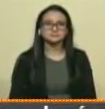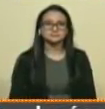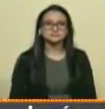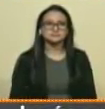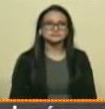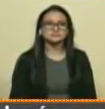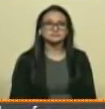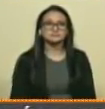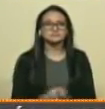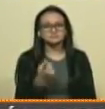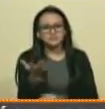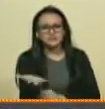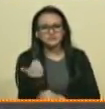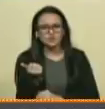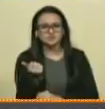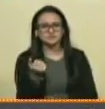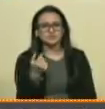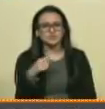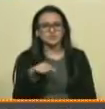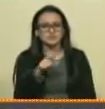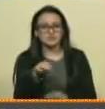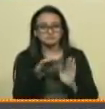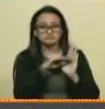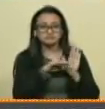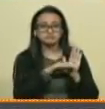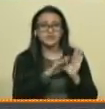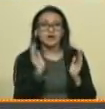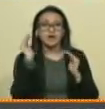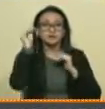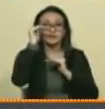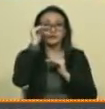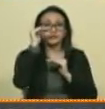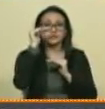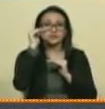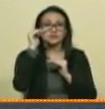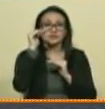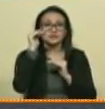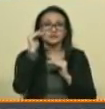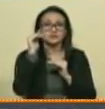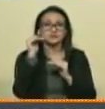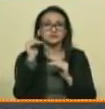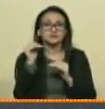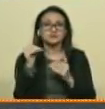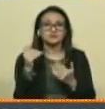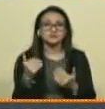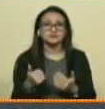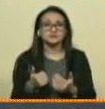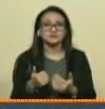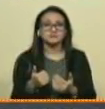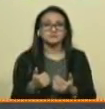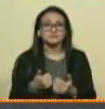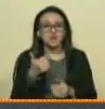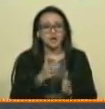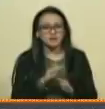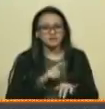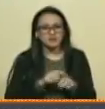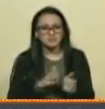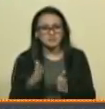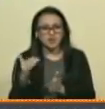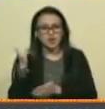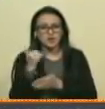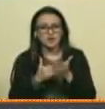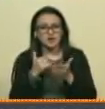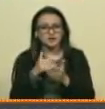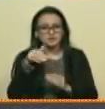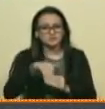esas solicitudes que allí estaban era que atendiéramos de una manera un poco más prolongada el registro electoral en el